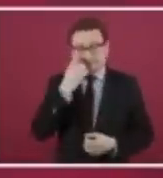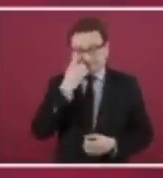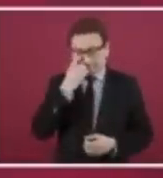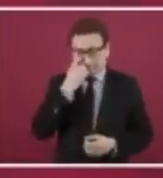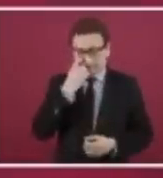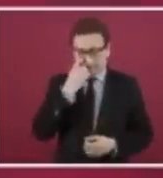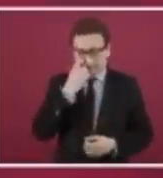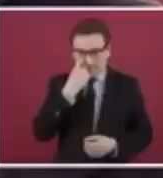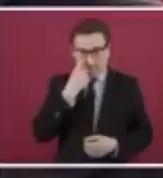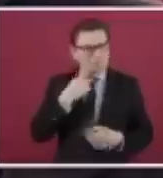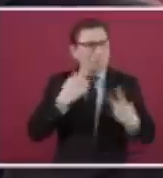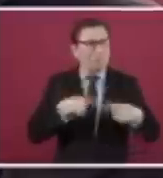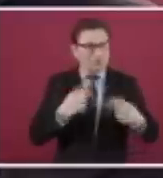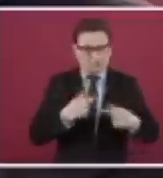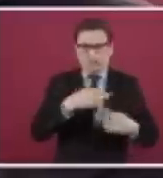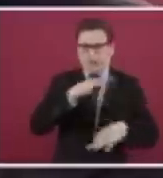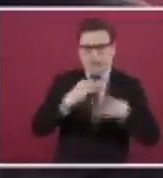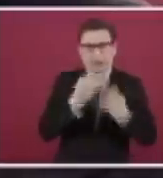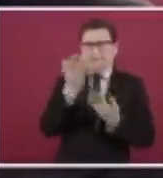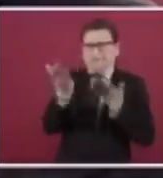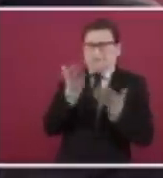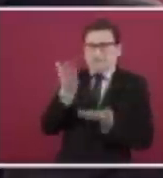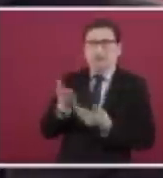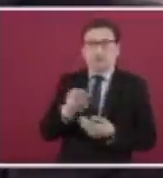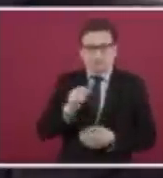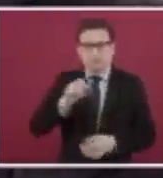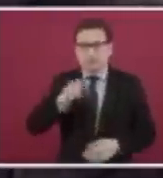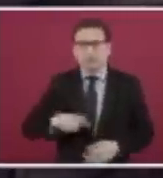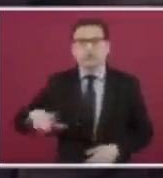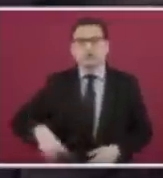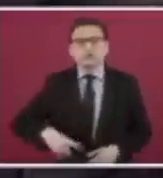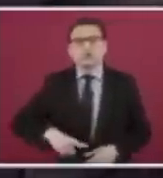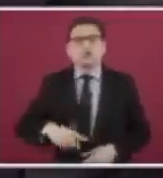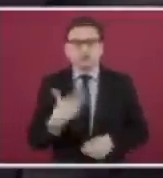Lo pidió la gente y la gobernadora.